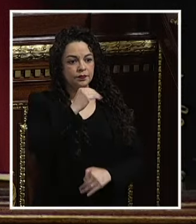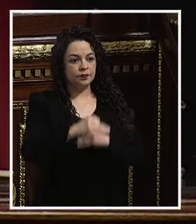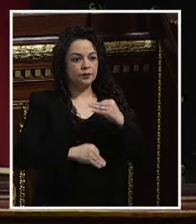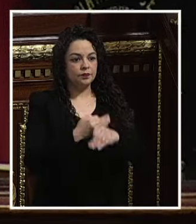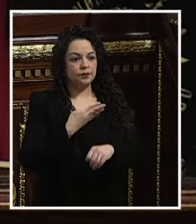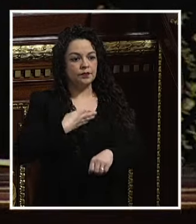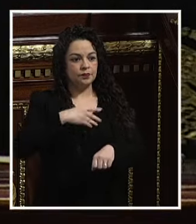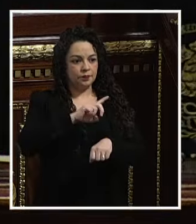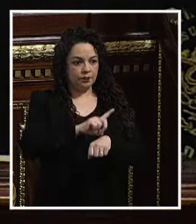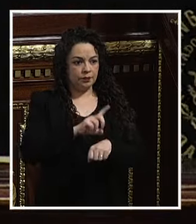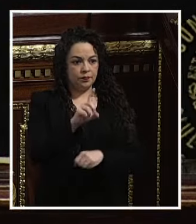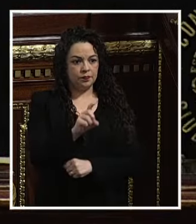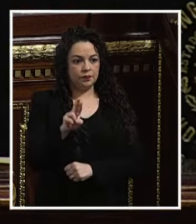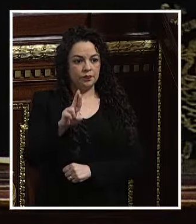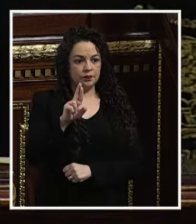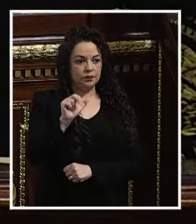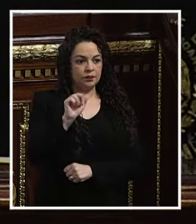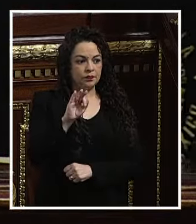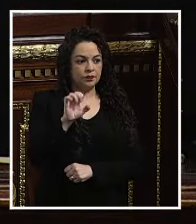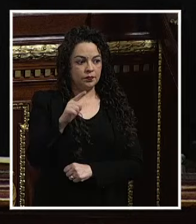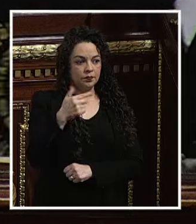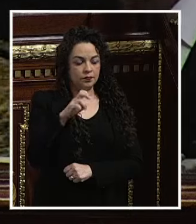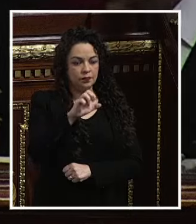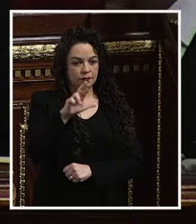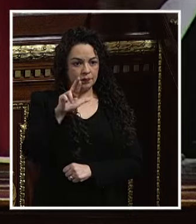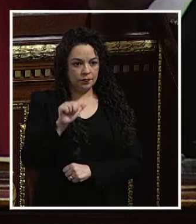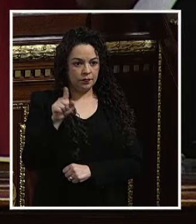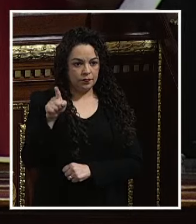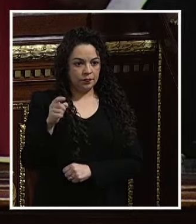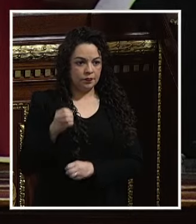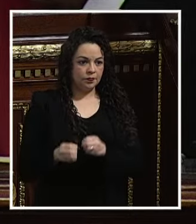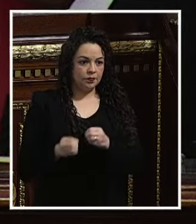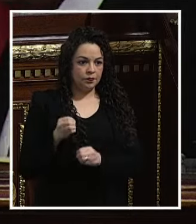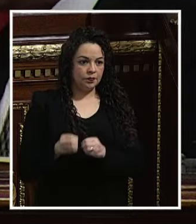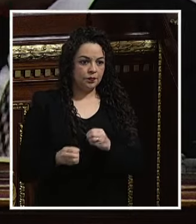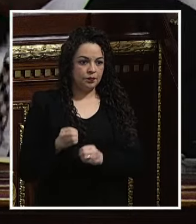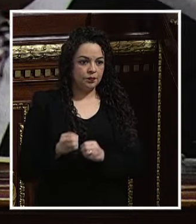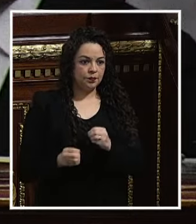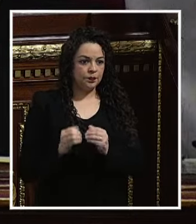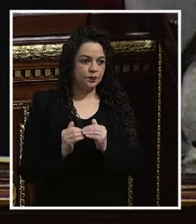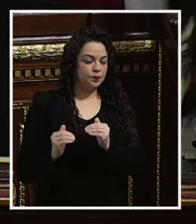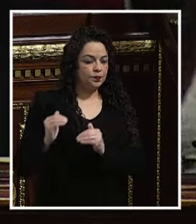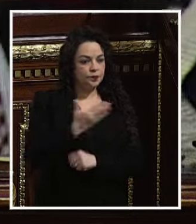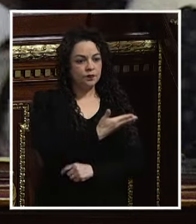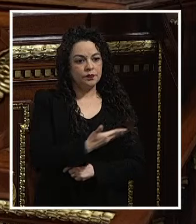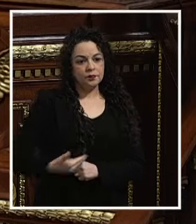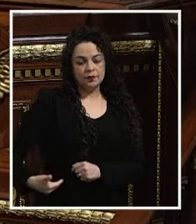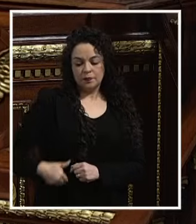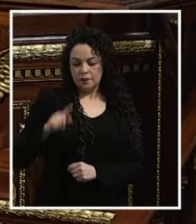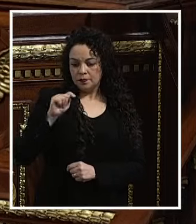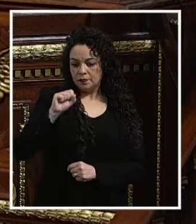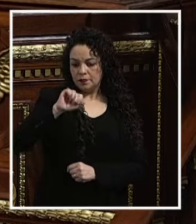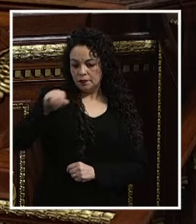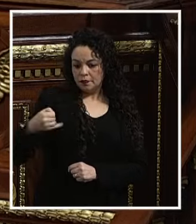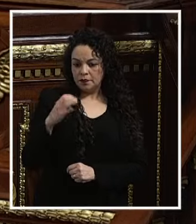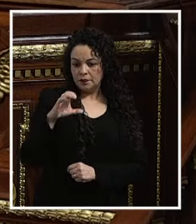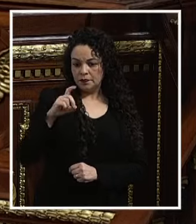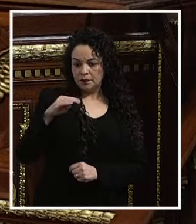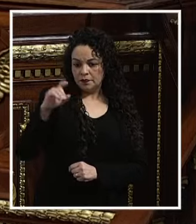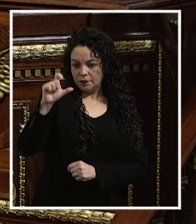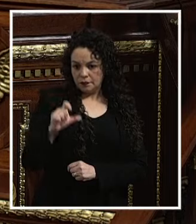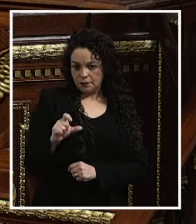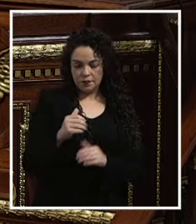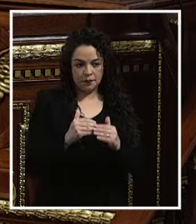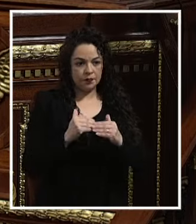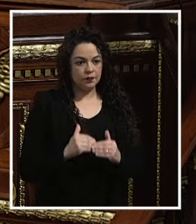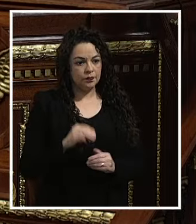Doctor Rafael Guerra Álvarez, magistrado presidente del Tribunal Superior de Justicia de la Ciudad de México. Maestro